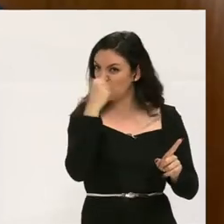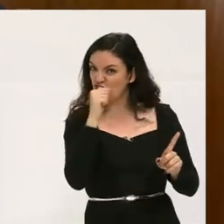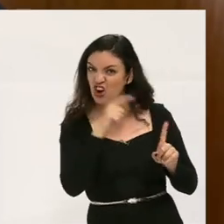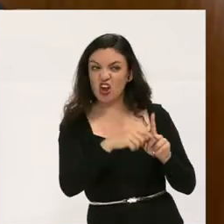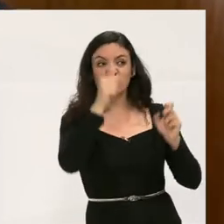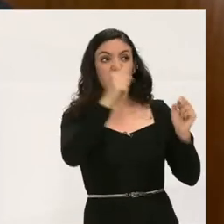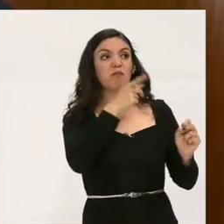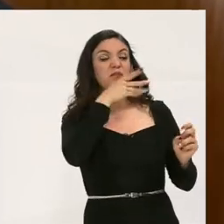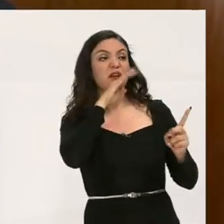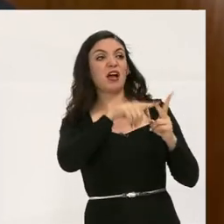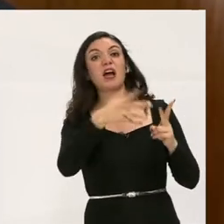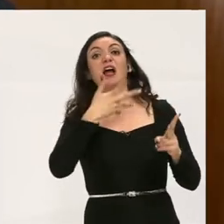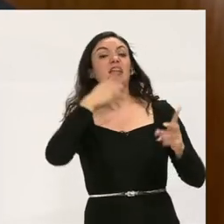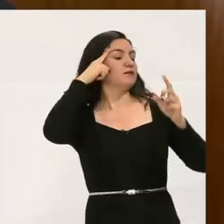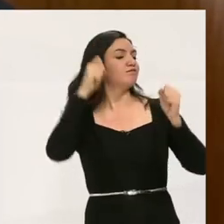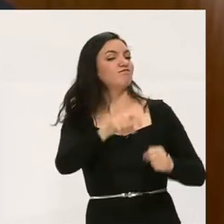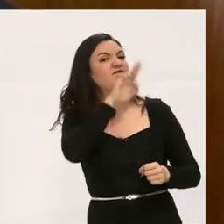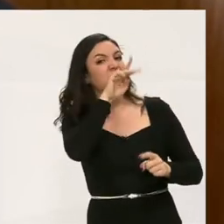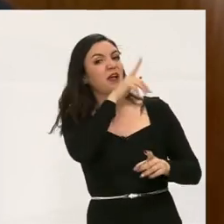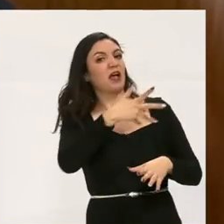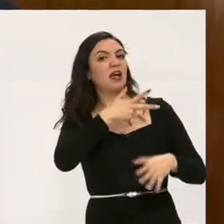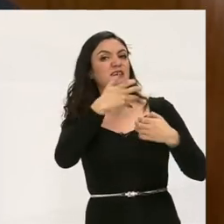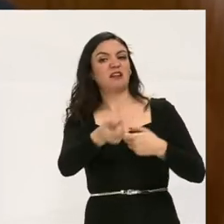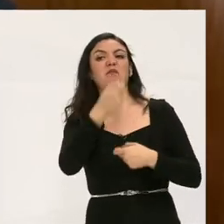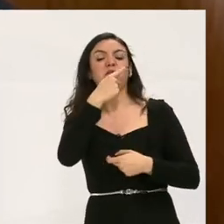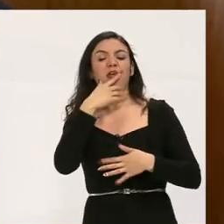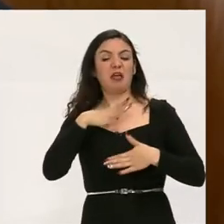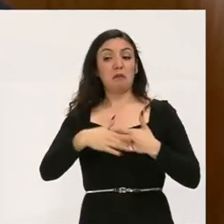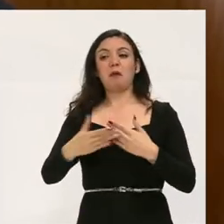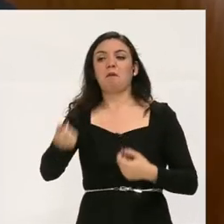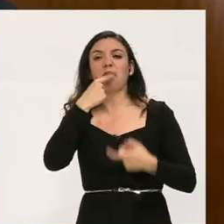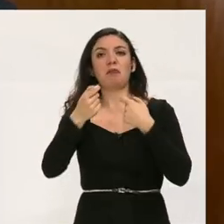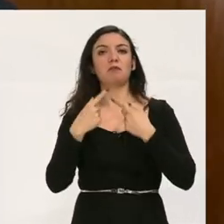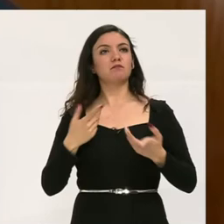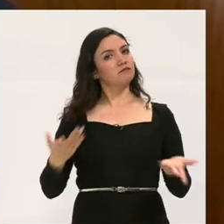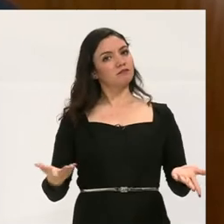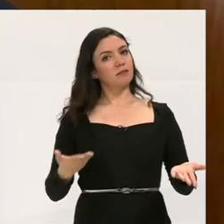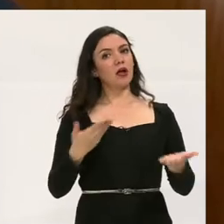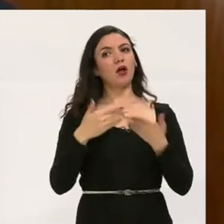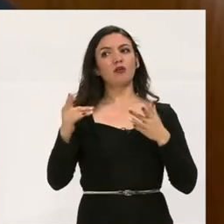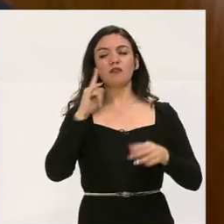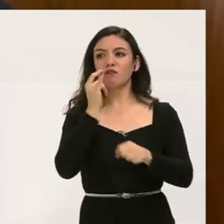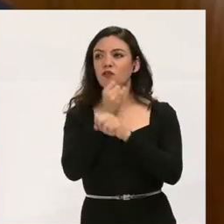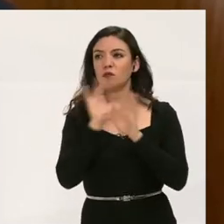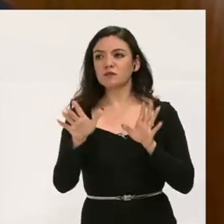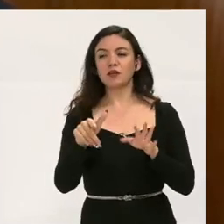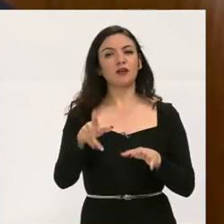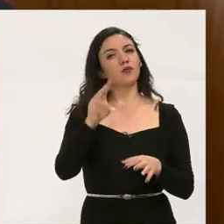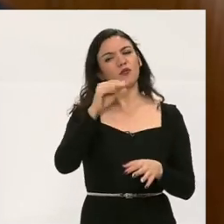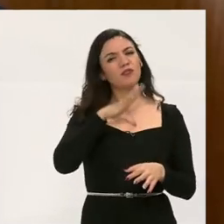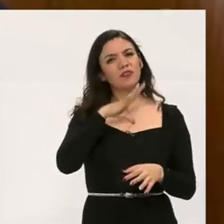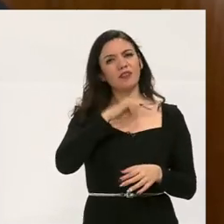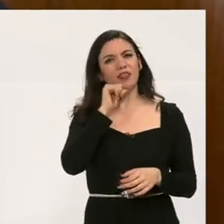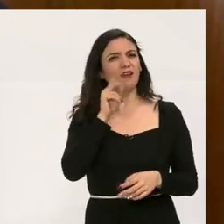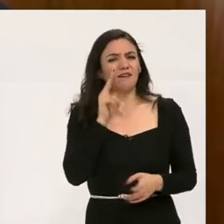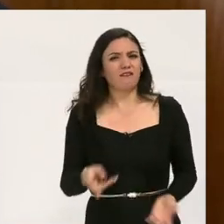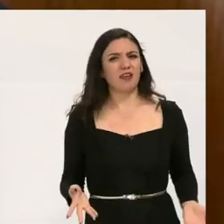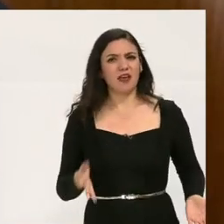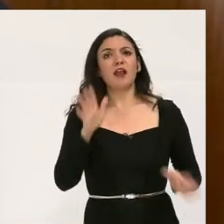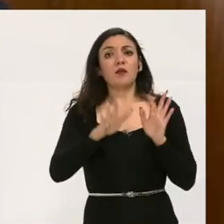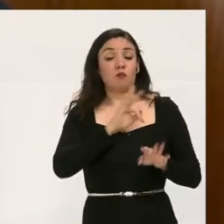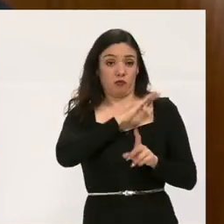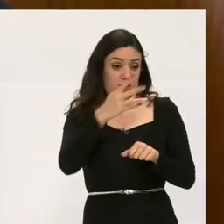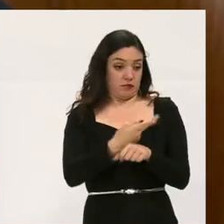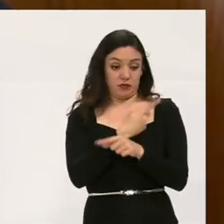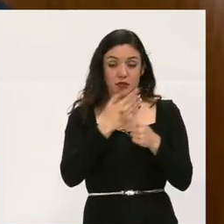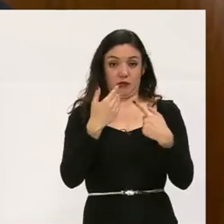fueron drogadictos, o los papás seguramente la mamá seguramente se medicó. Con tanta información ya se sabe que no tiene nada que ver. O sea,